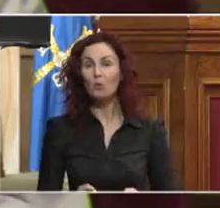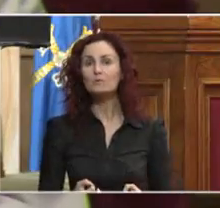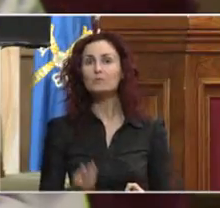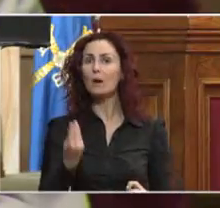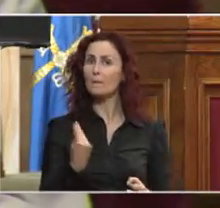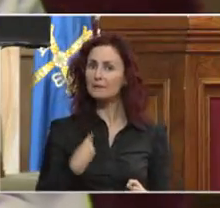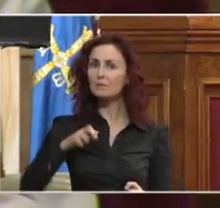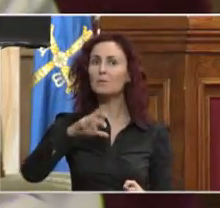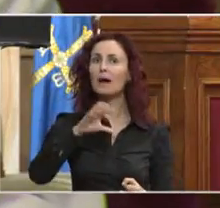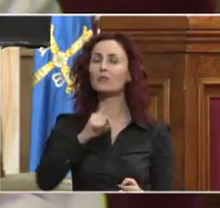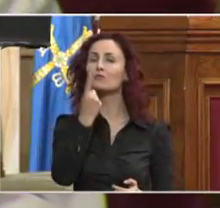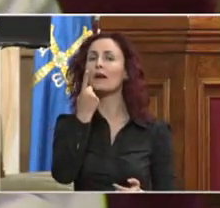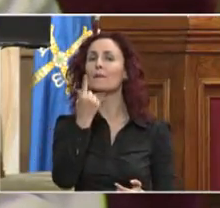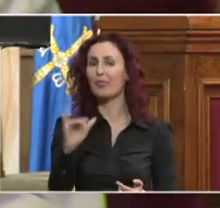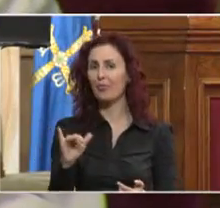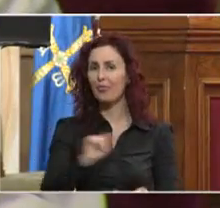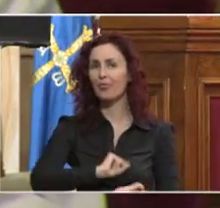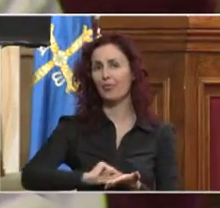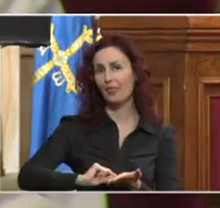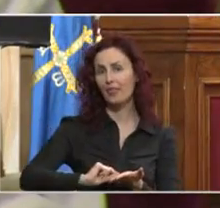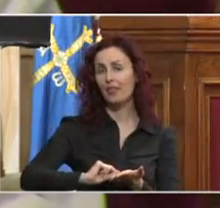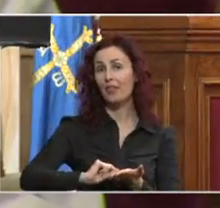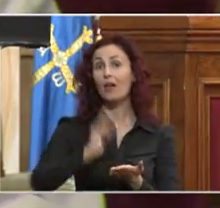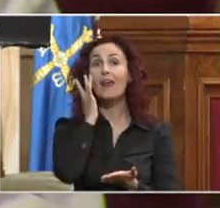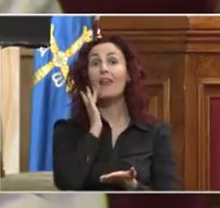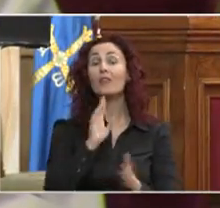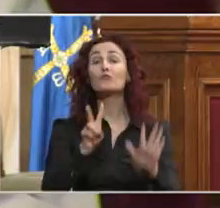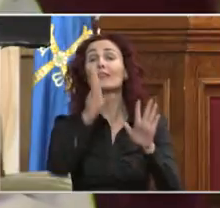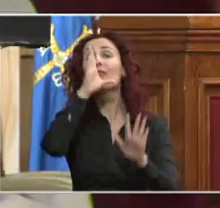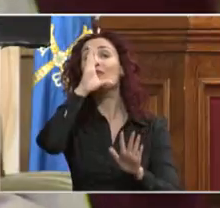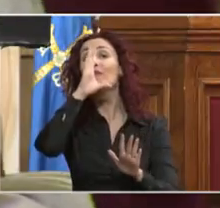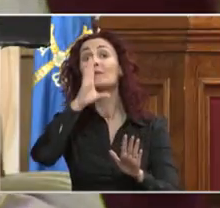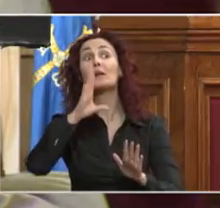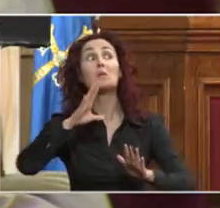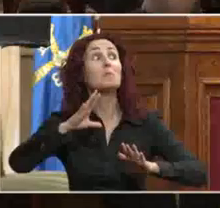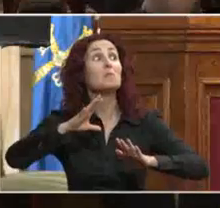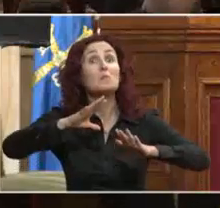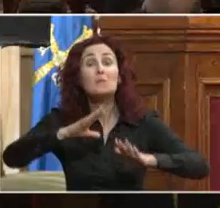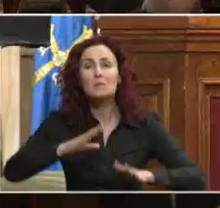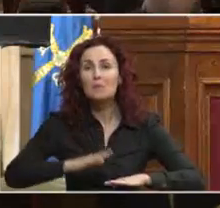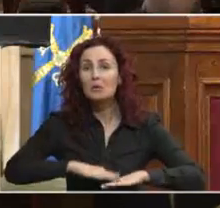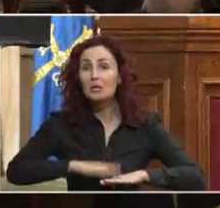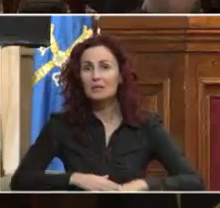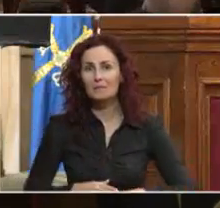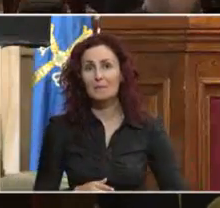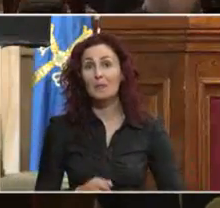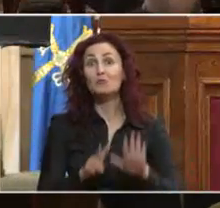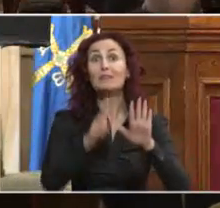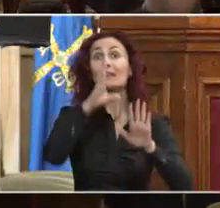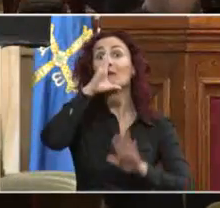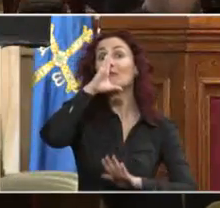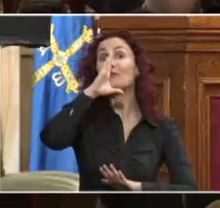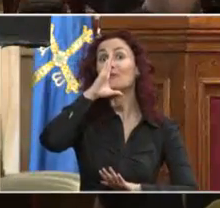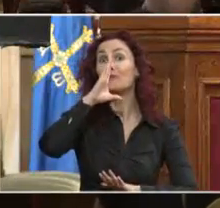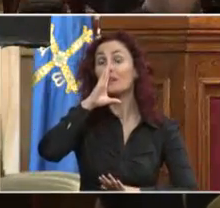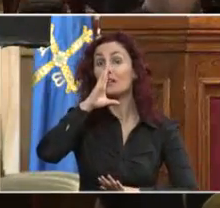lo escribió Marcos una vez, que nació un 7 de febrero, no sé por qué elegiste esa fecha, sí. Nació un 7 de febrero,